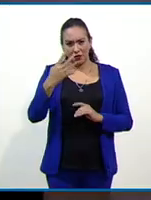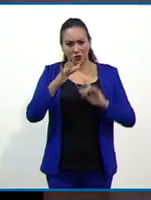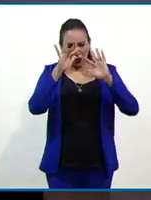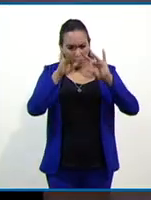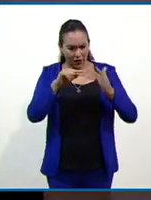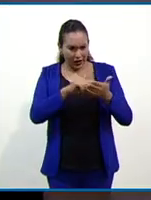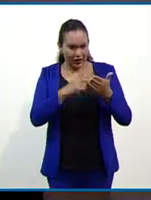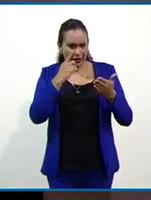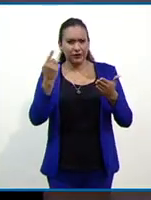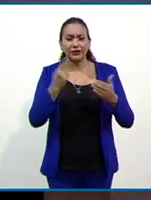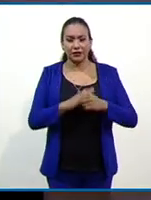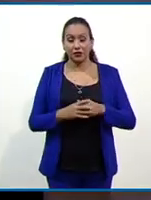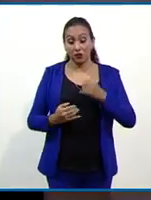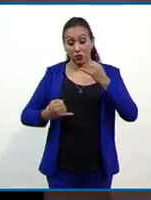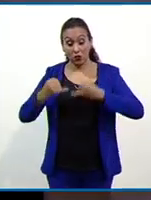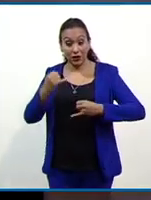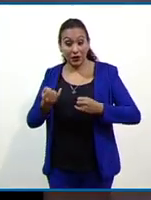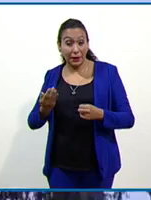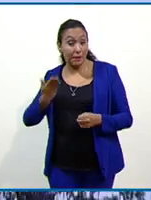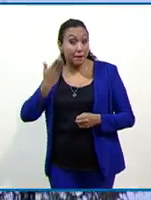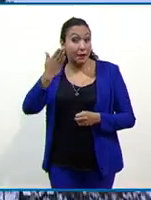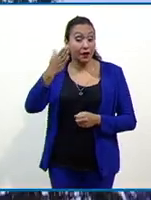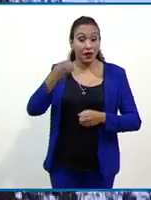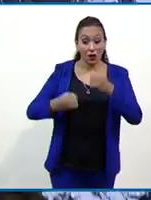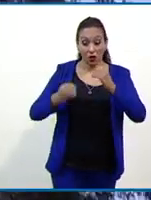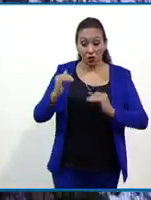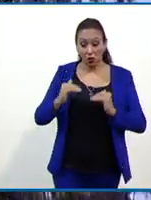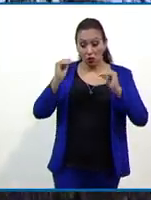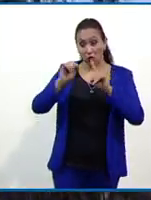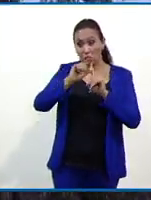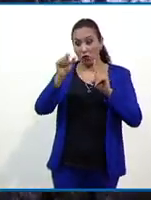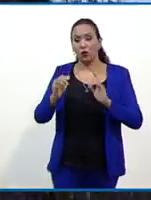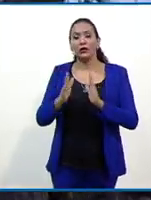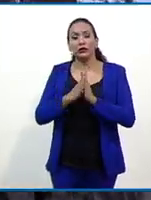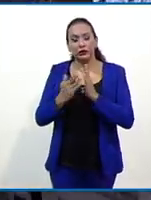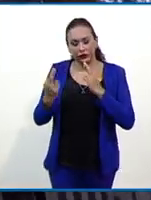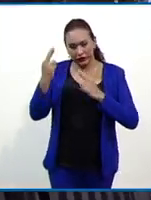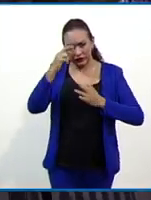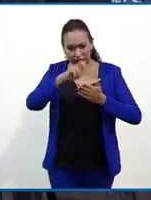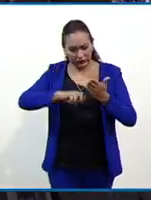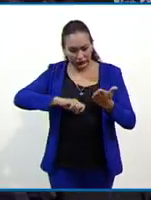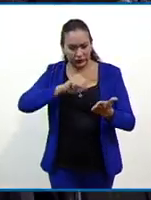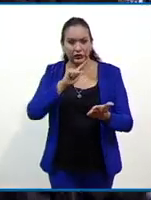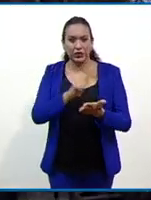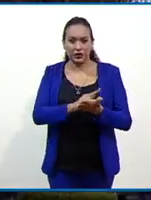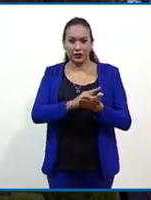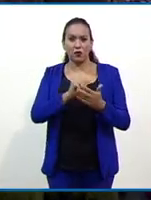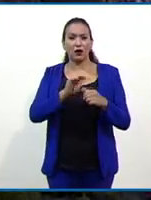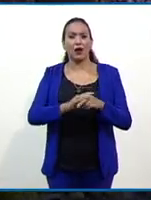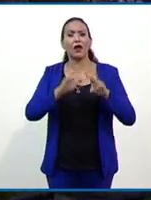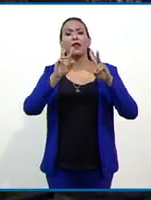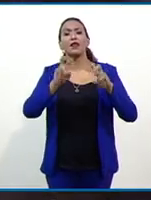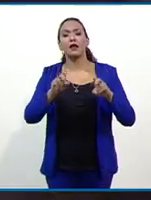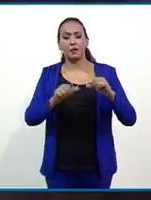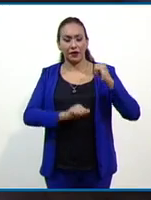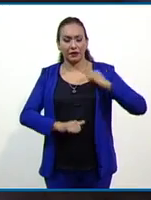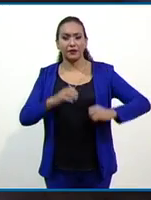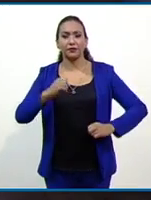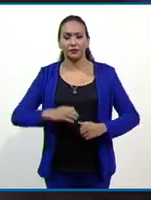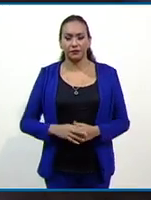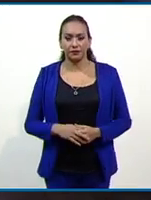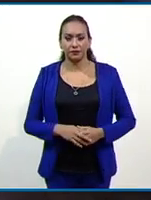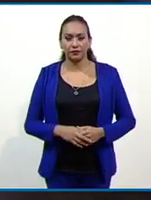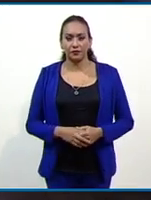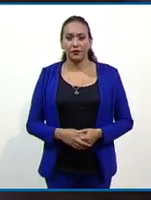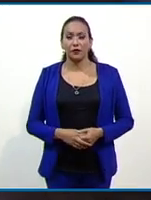personas juzgadoras solicitaron al máximo tribunal pronunciarse sobre la reforma constitucional en materia del Poder Judicial,